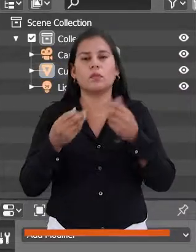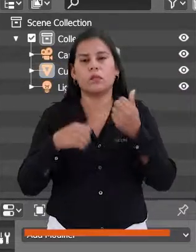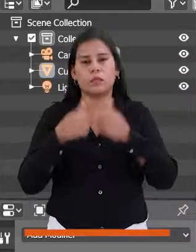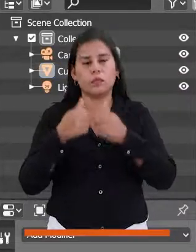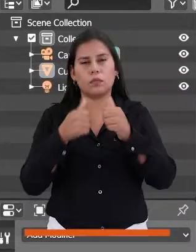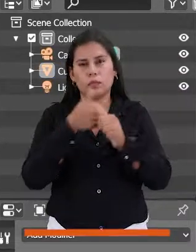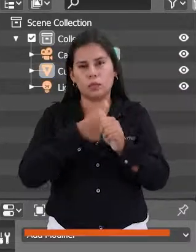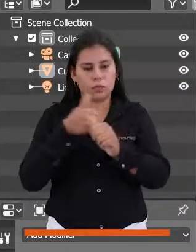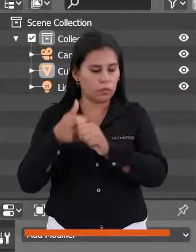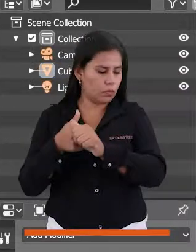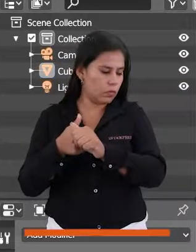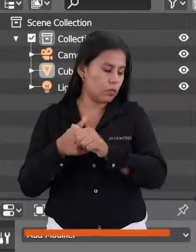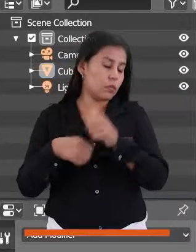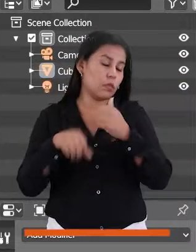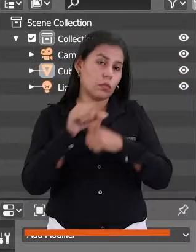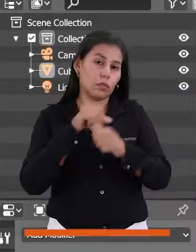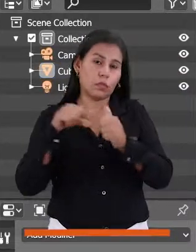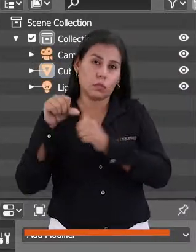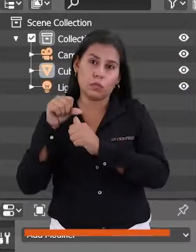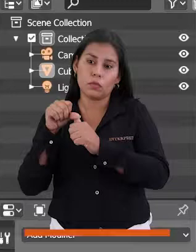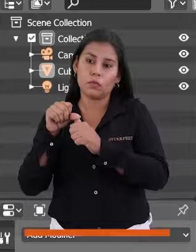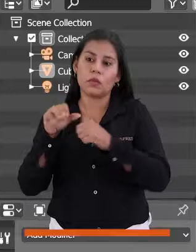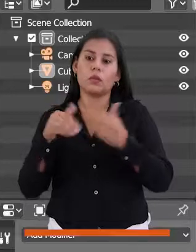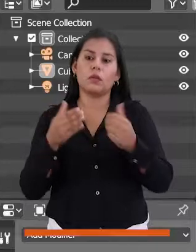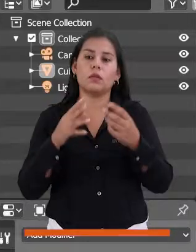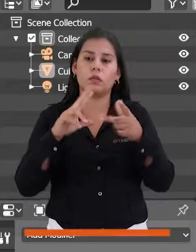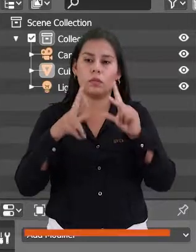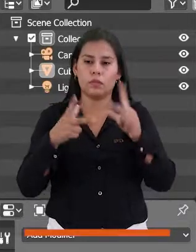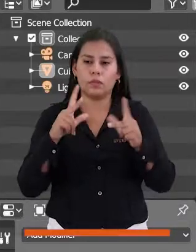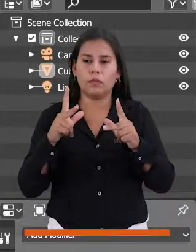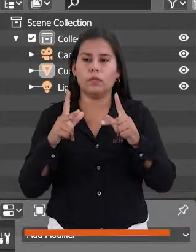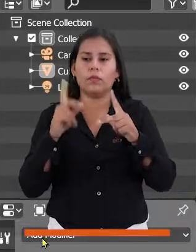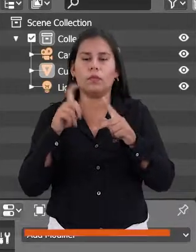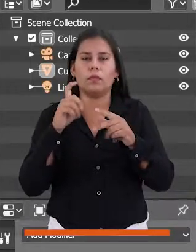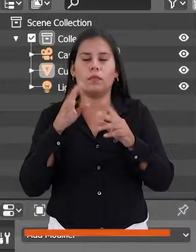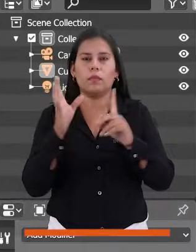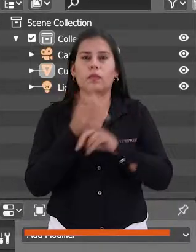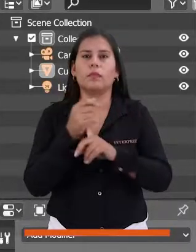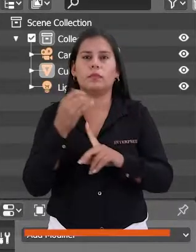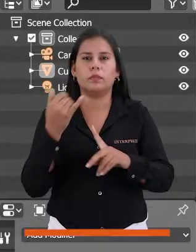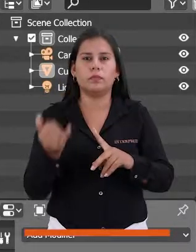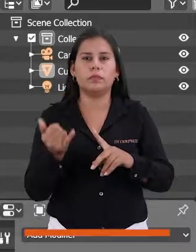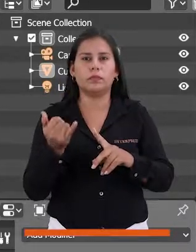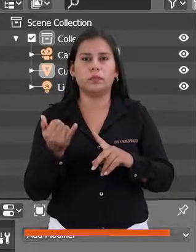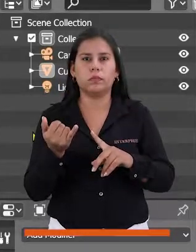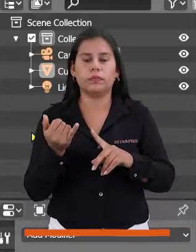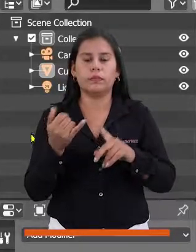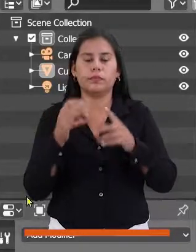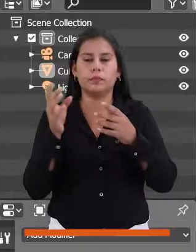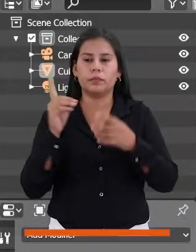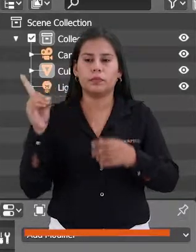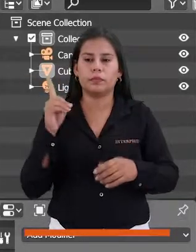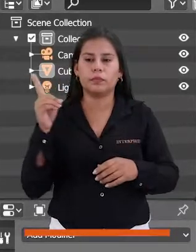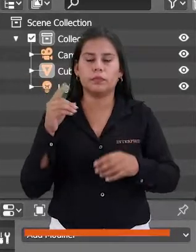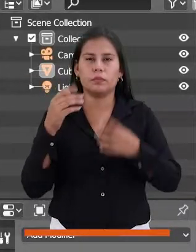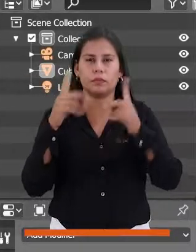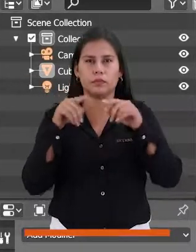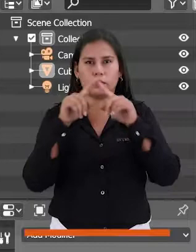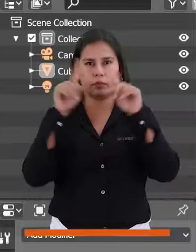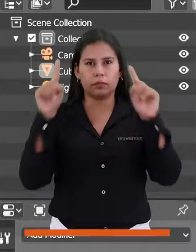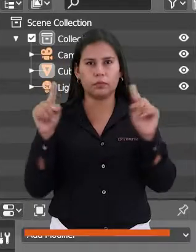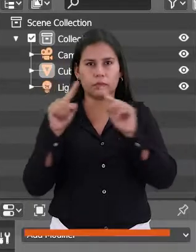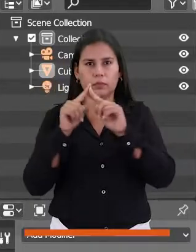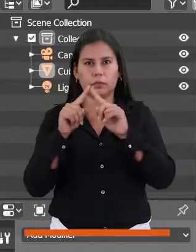esos modificadores? Para acceder a los modificadores, sencillamente encontramos aquí en la parte derecha de